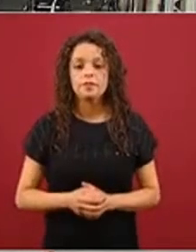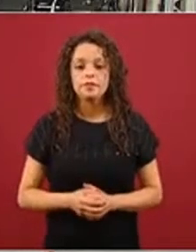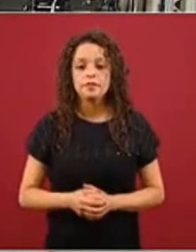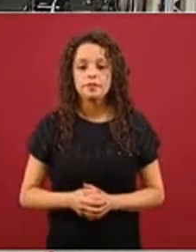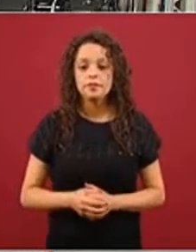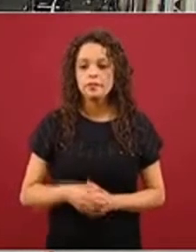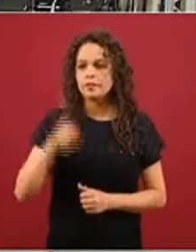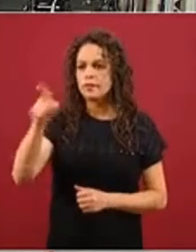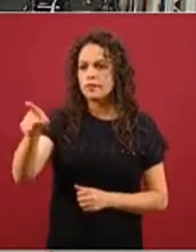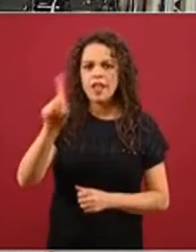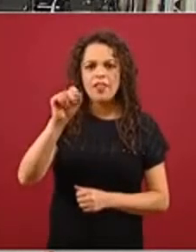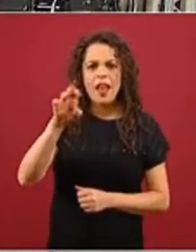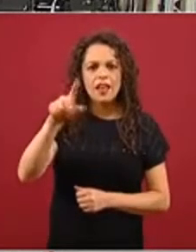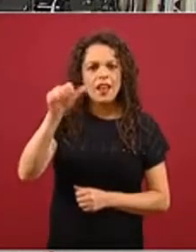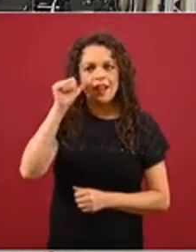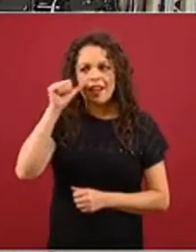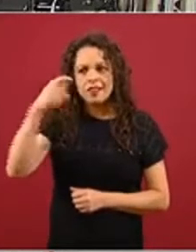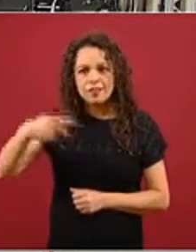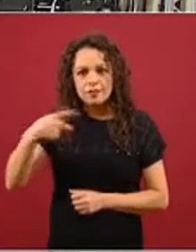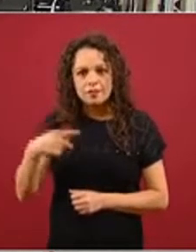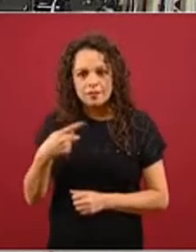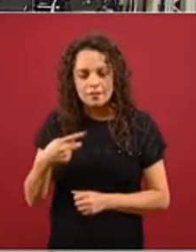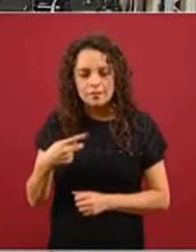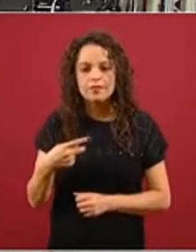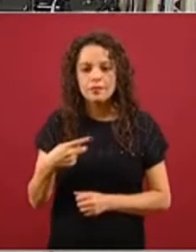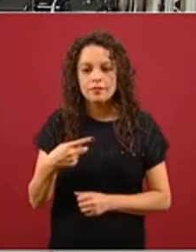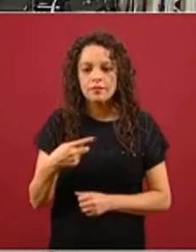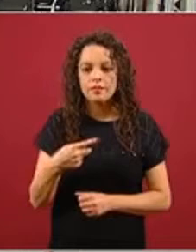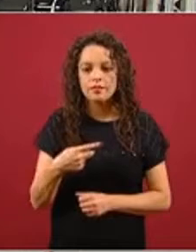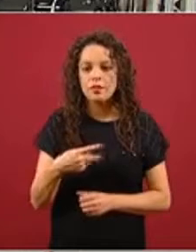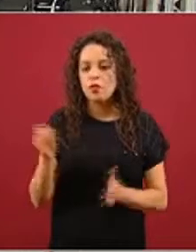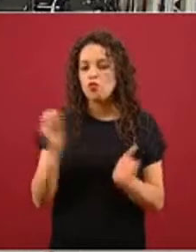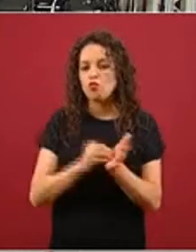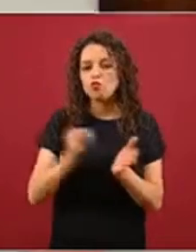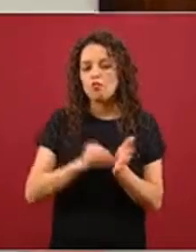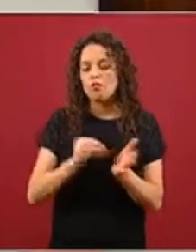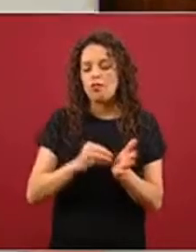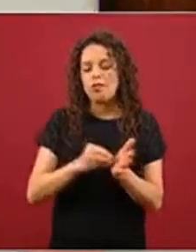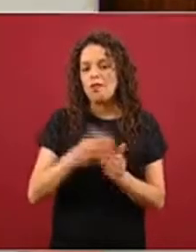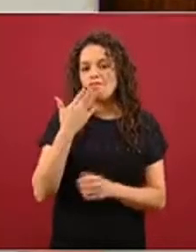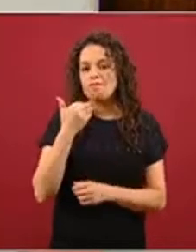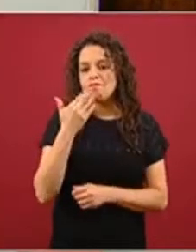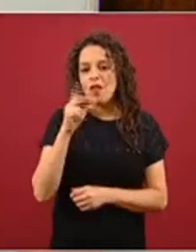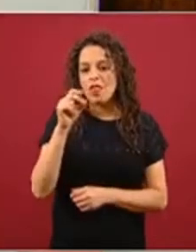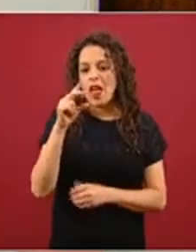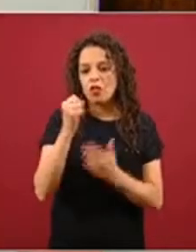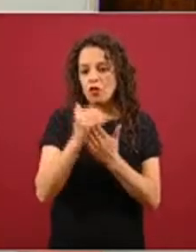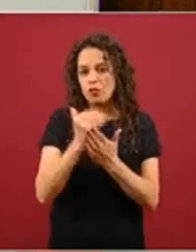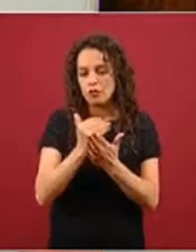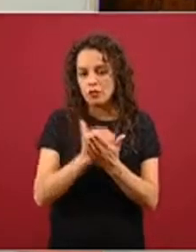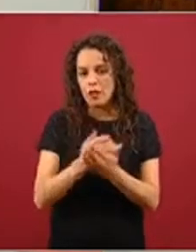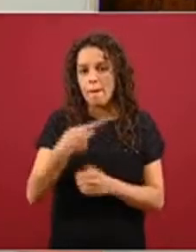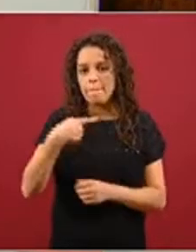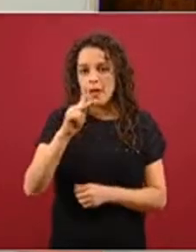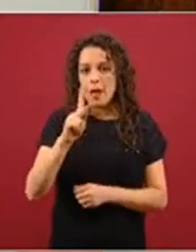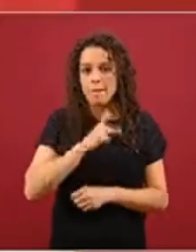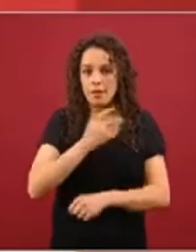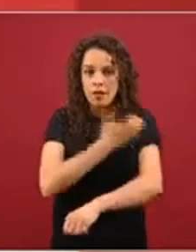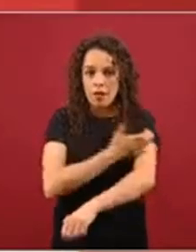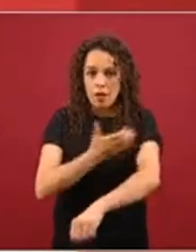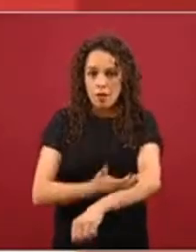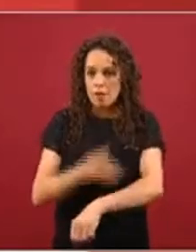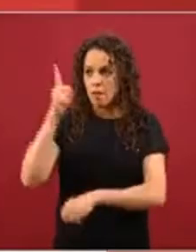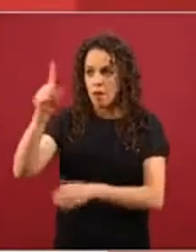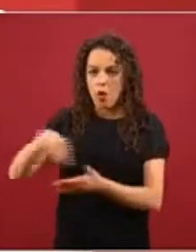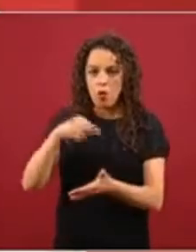que preguntaba Daniel ayer, aquí no lo tengo todavía, lo que estoy arreglando es que nuestros compañeros de